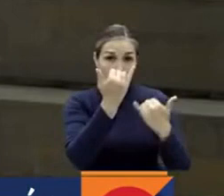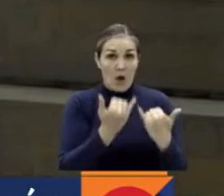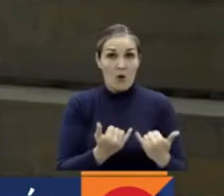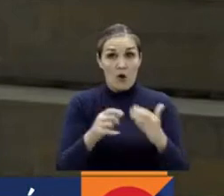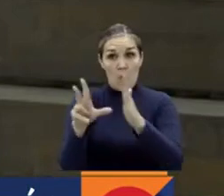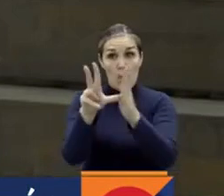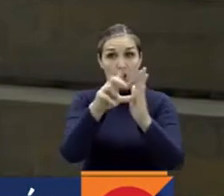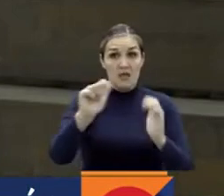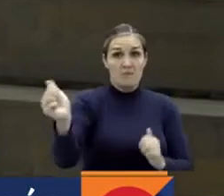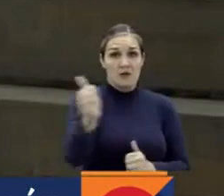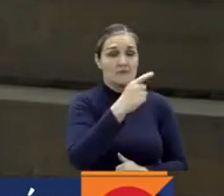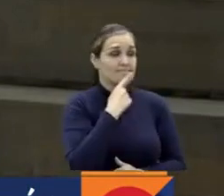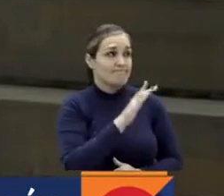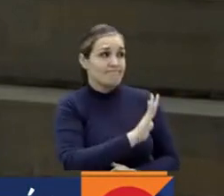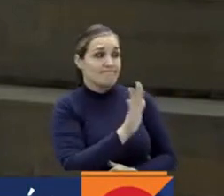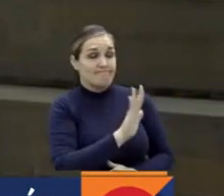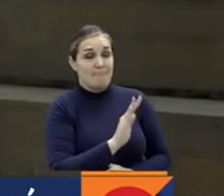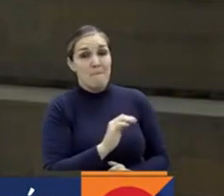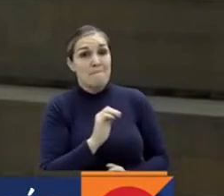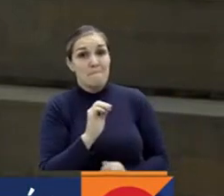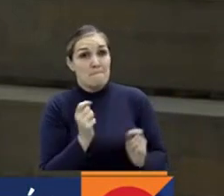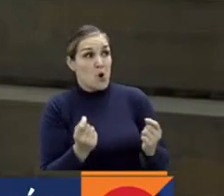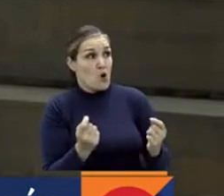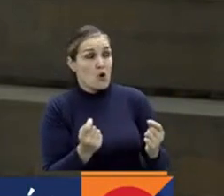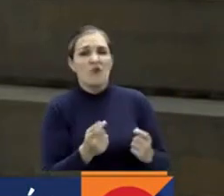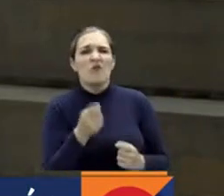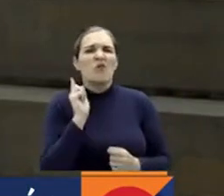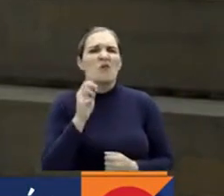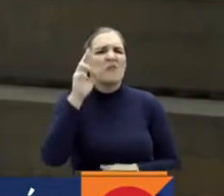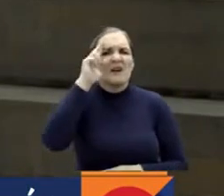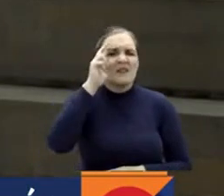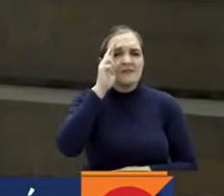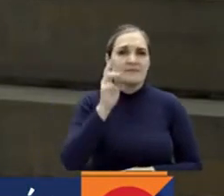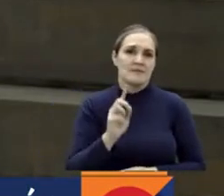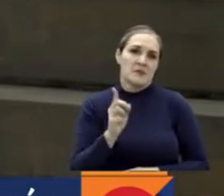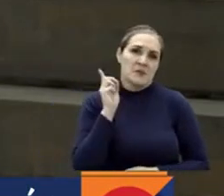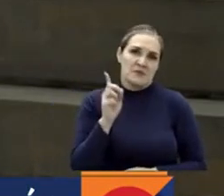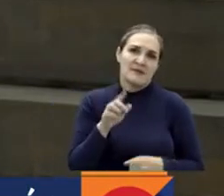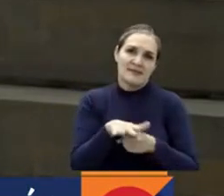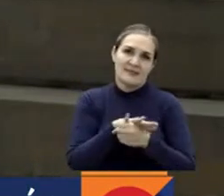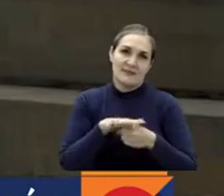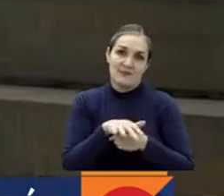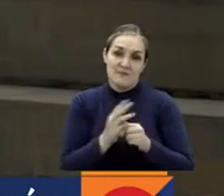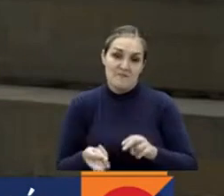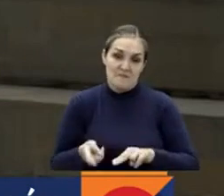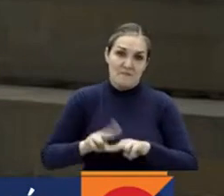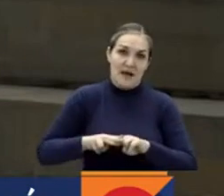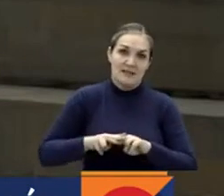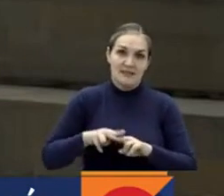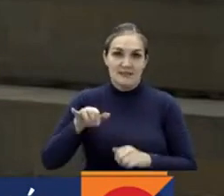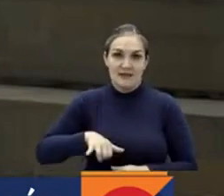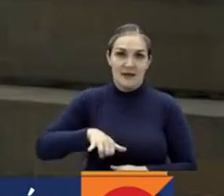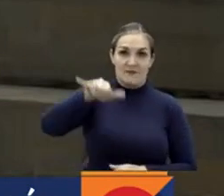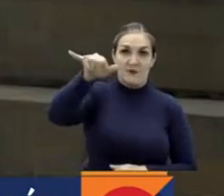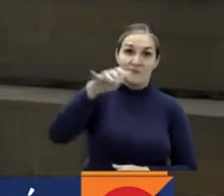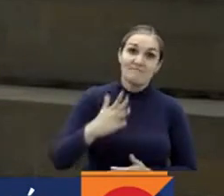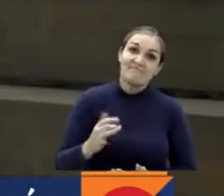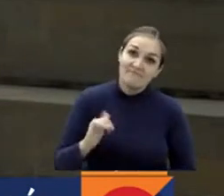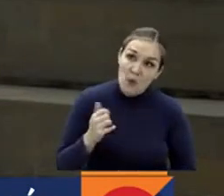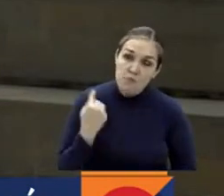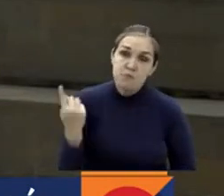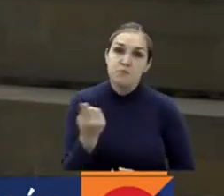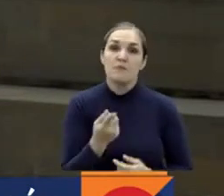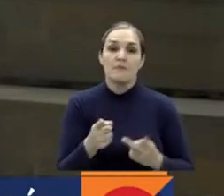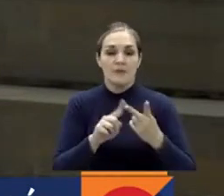hotelero ha manifestado que ha disminuido considerablemente por varias razones. La primera, por el incremento en el valor de los vuelos aéreos y también en